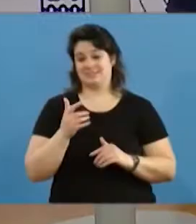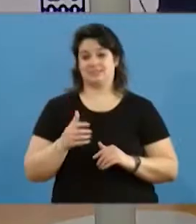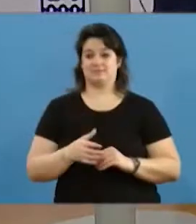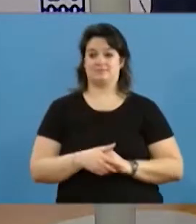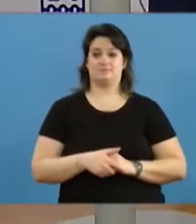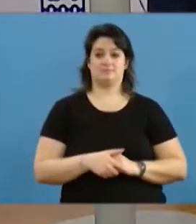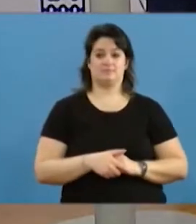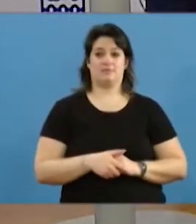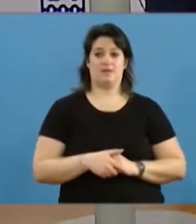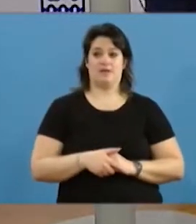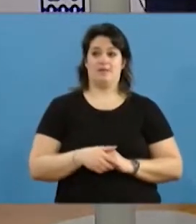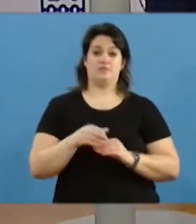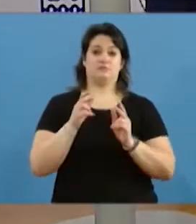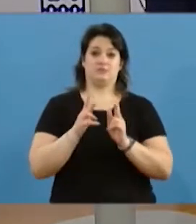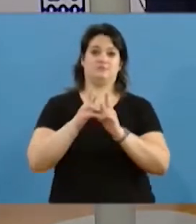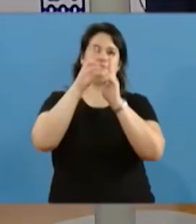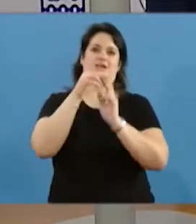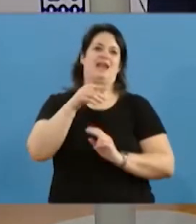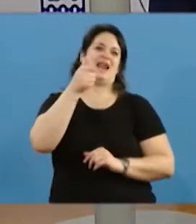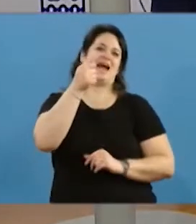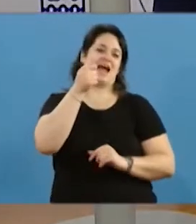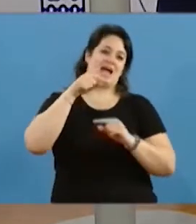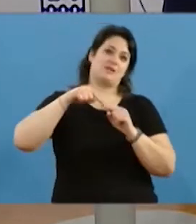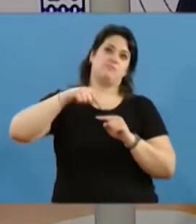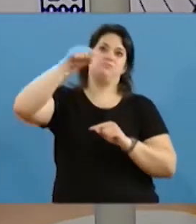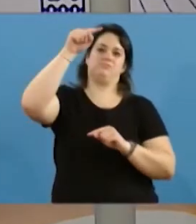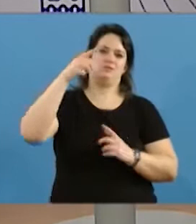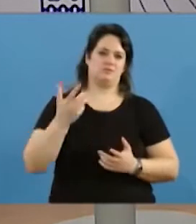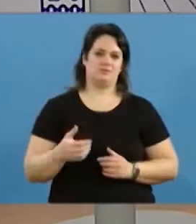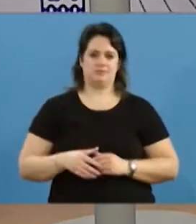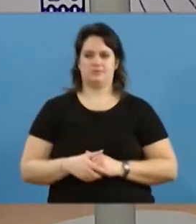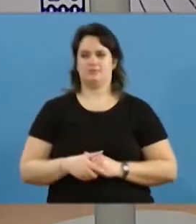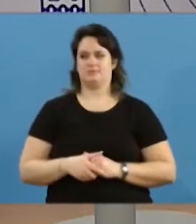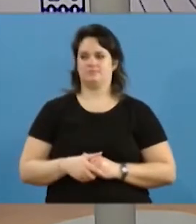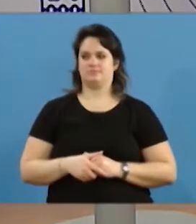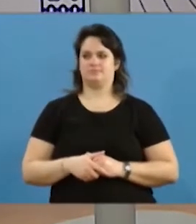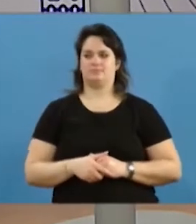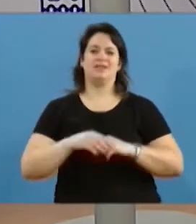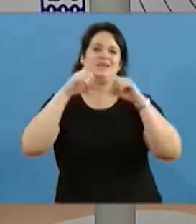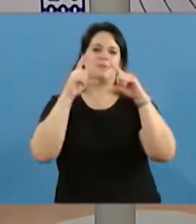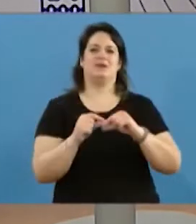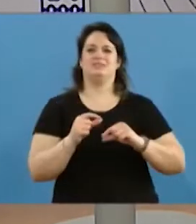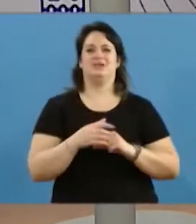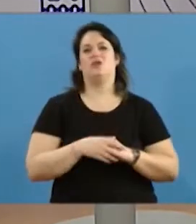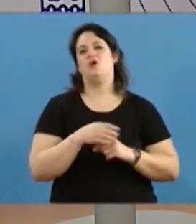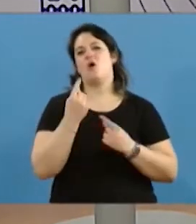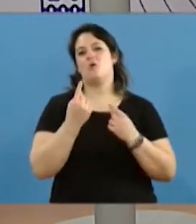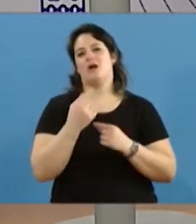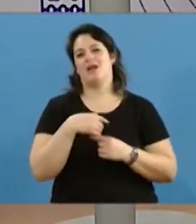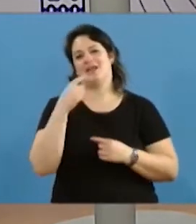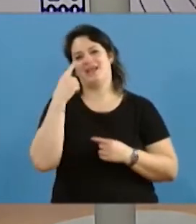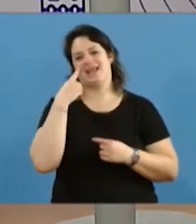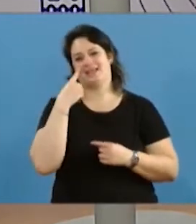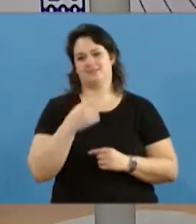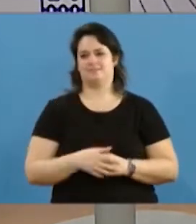hubiera pasado? Que la torre más alta de todas hubiera sido la A. Bien. ¿Sí? Y la más bajita de todas hubiera sido la